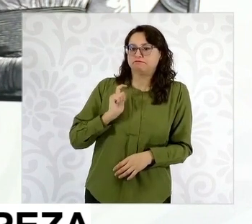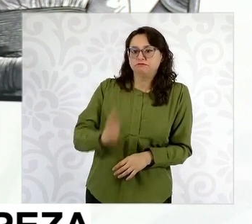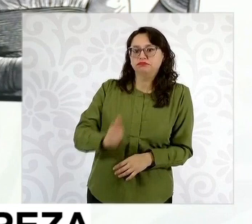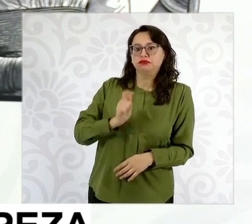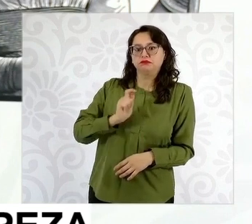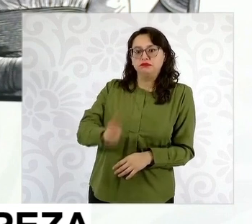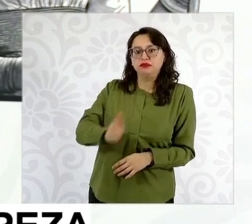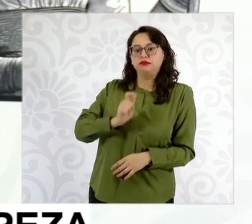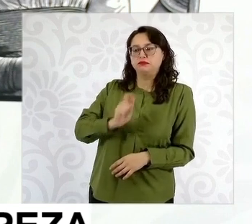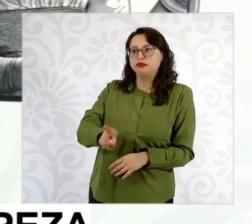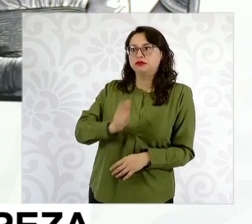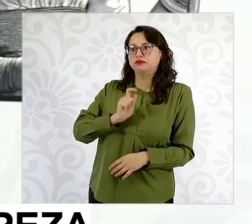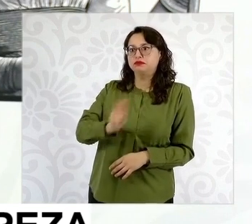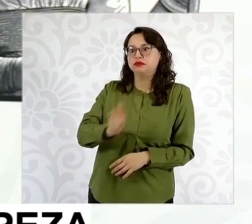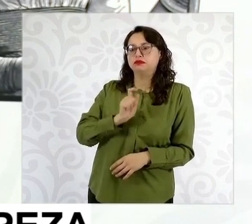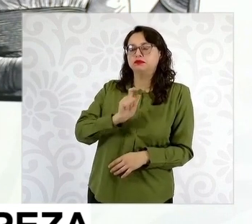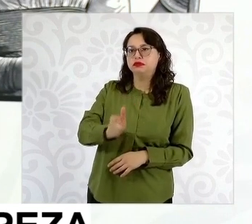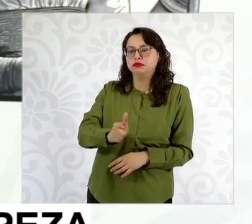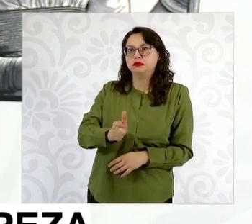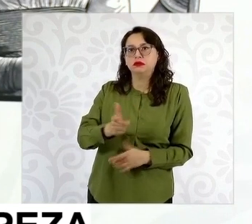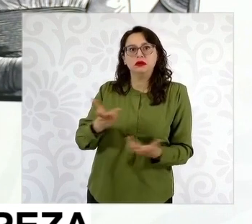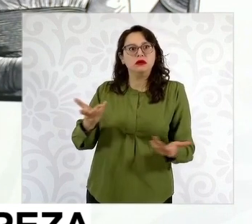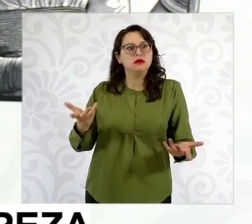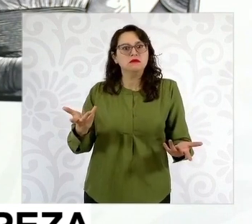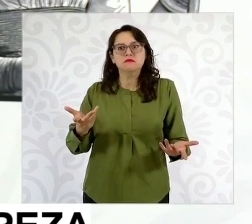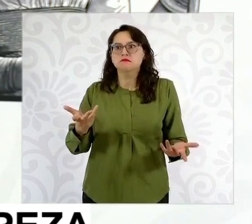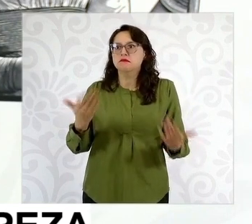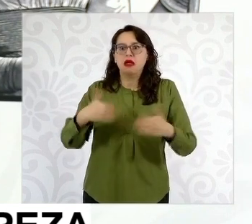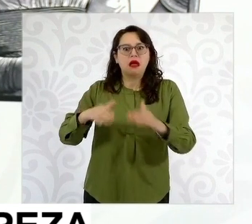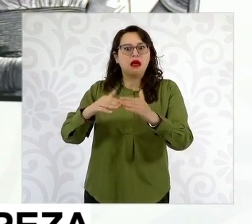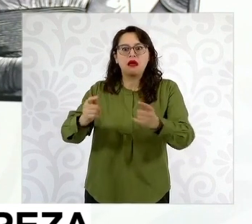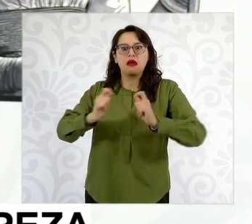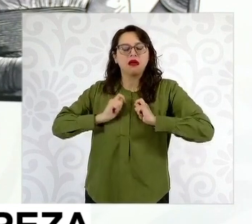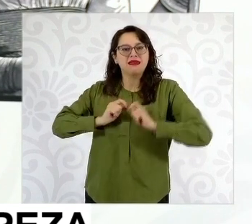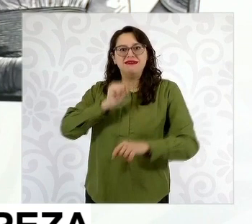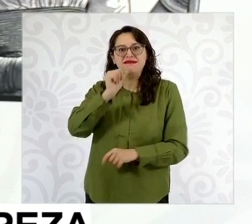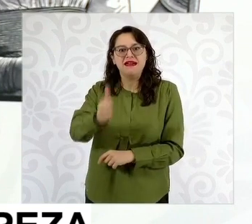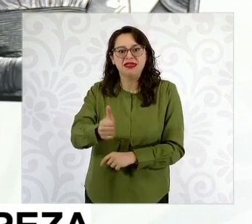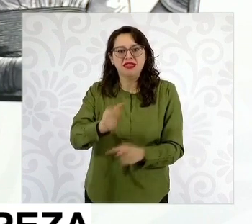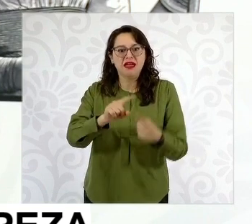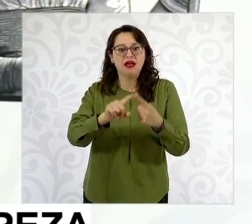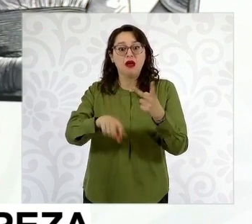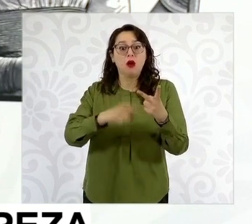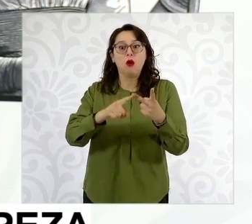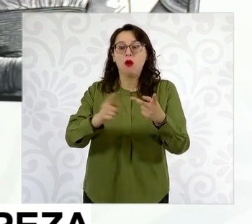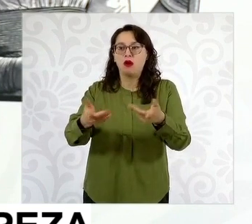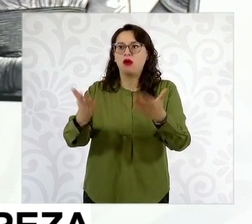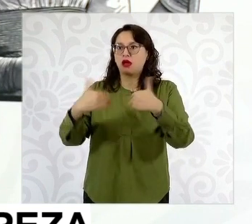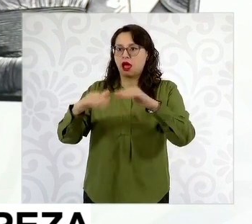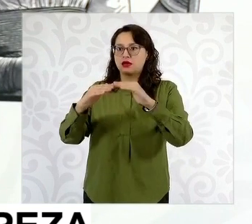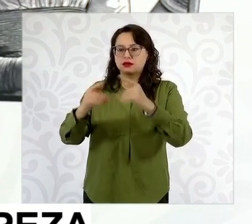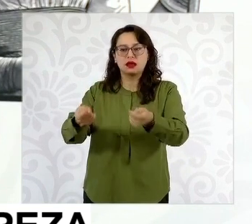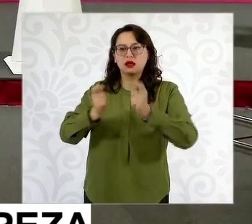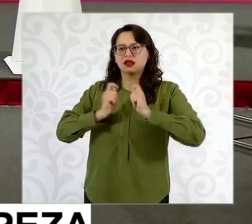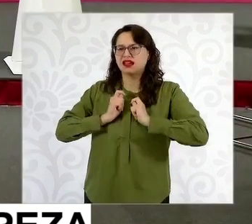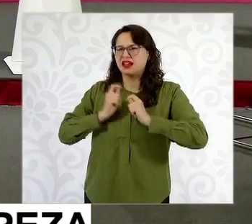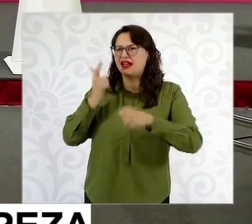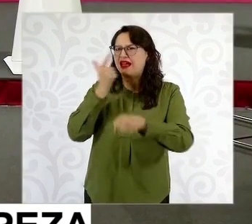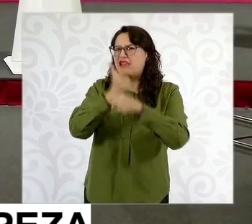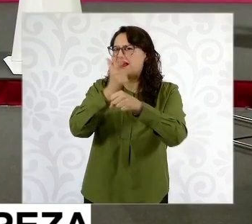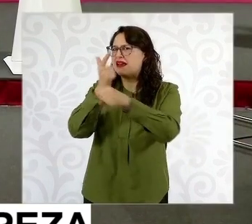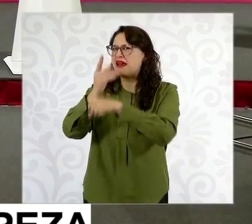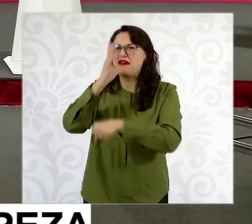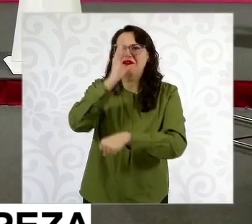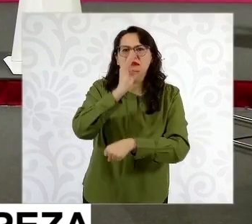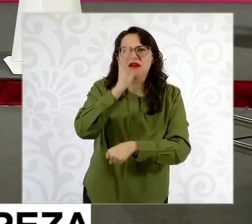y o recibieron una vivienda sin servicios, o no han recibido su vivienda, pues sencillamente en algunos